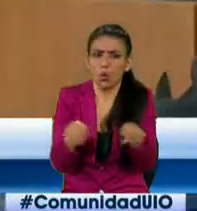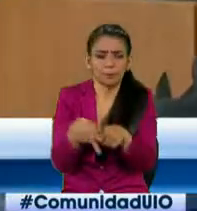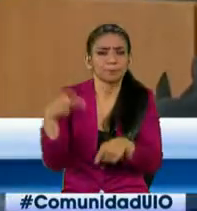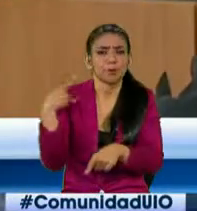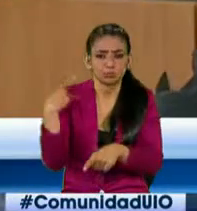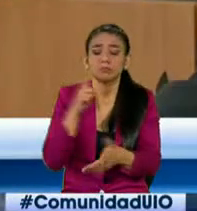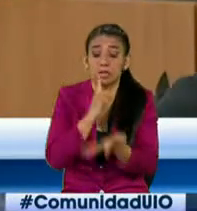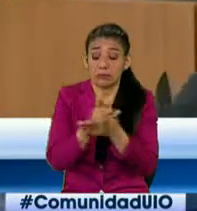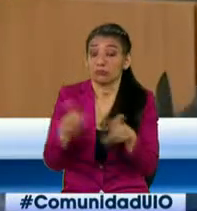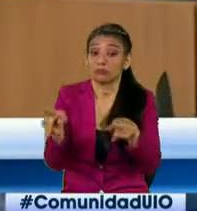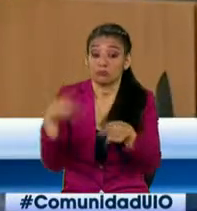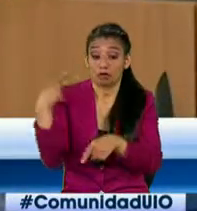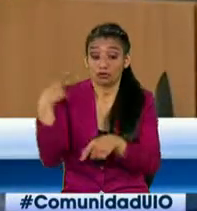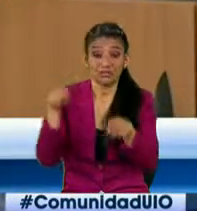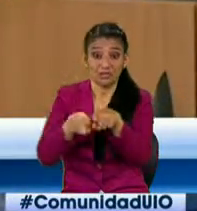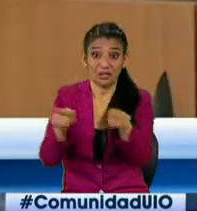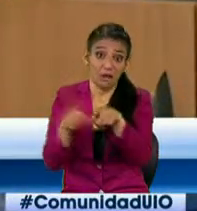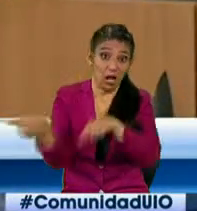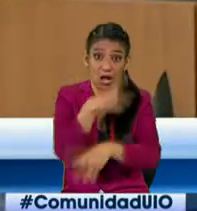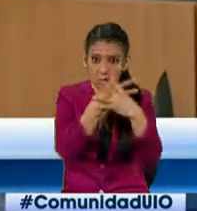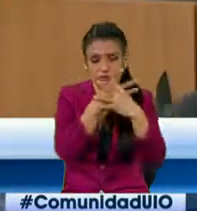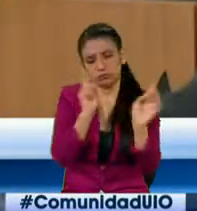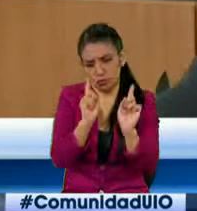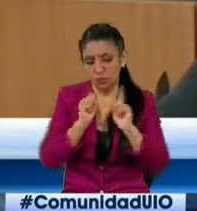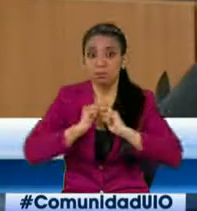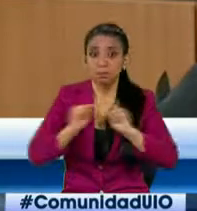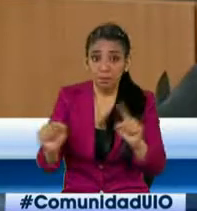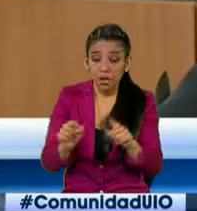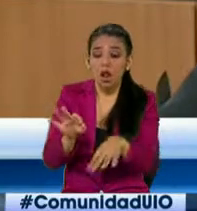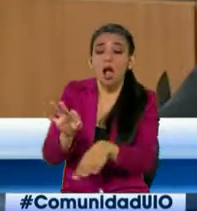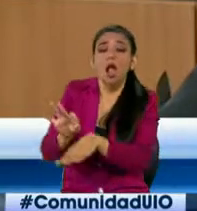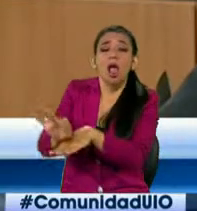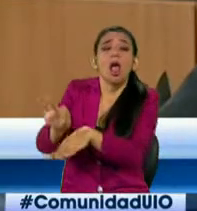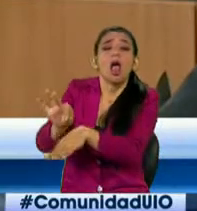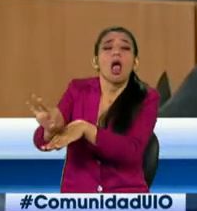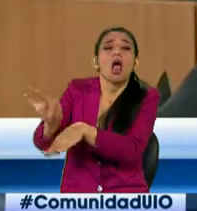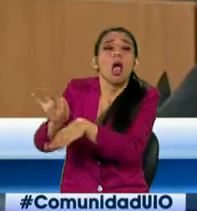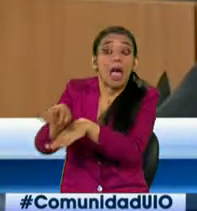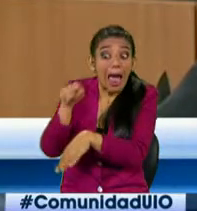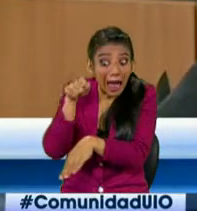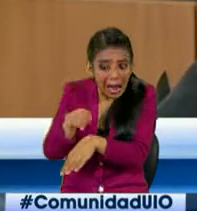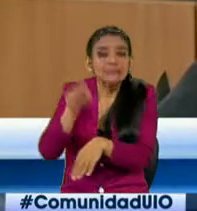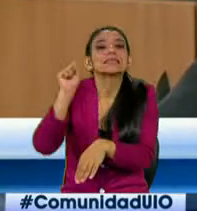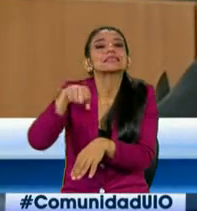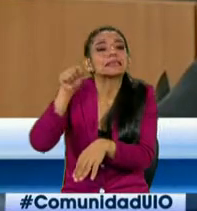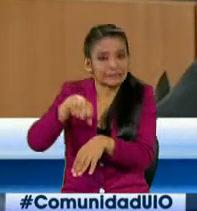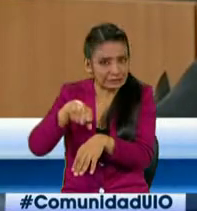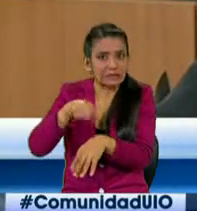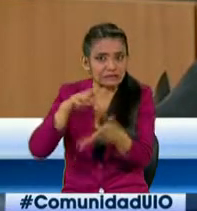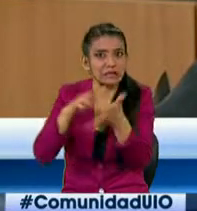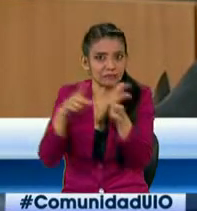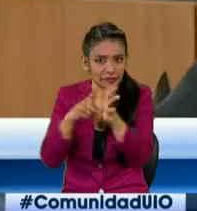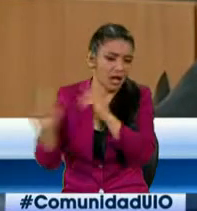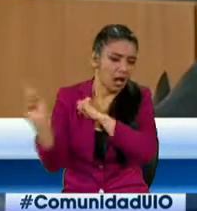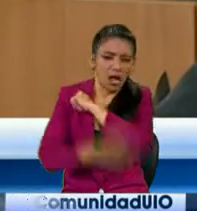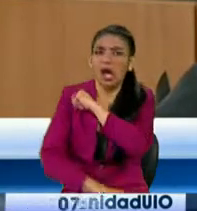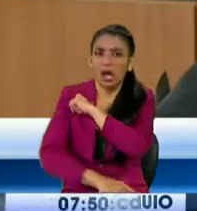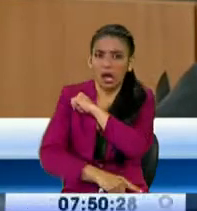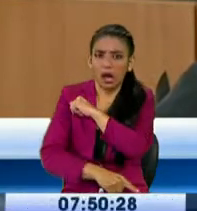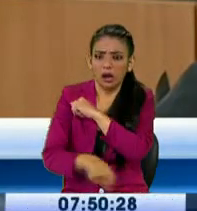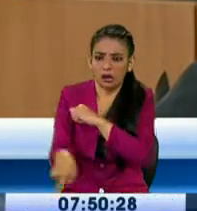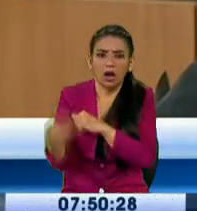delito, pero sí es delito inducir, para decir algo, a una menor